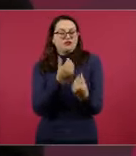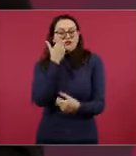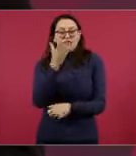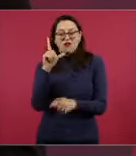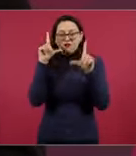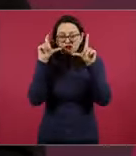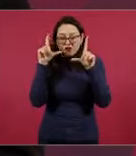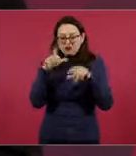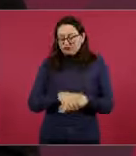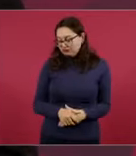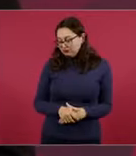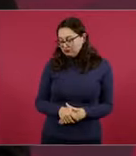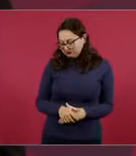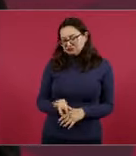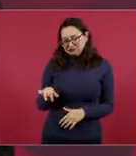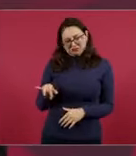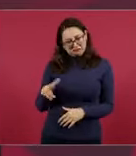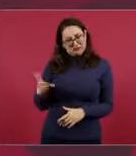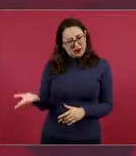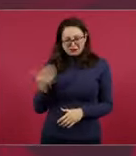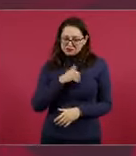Y ya lo llevé,